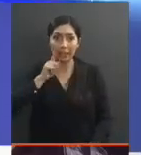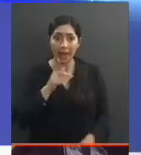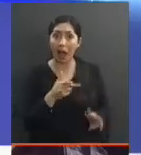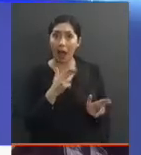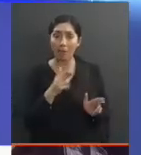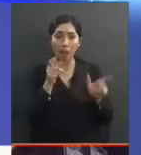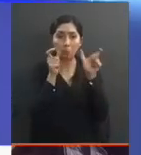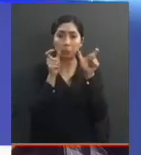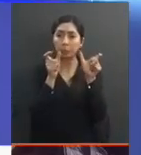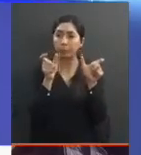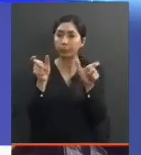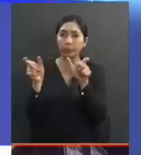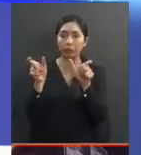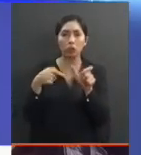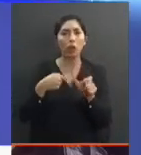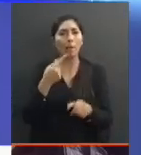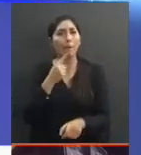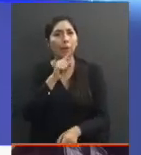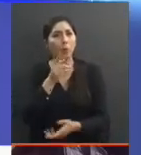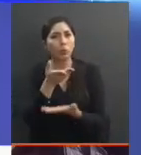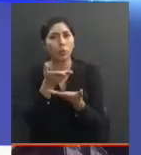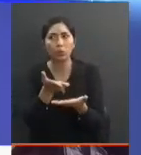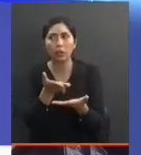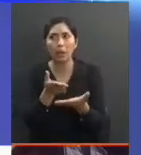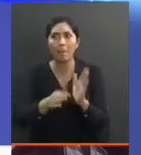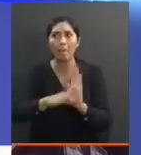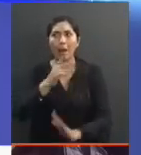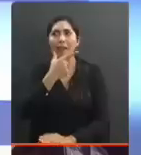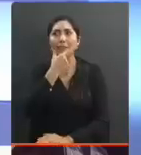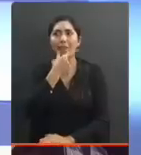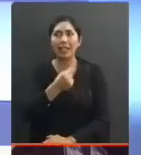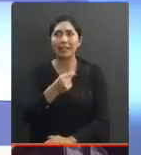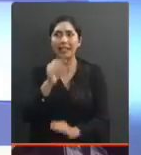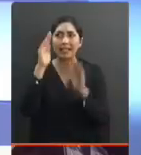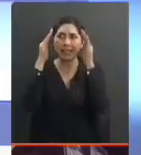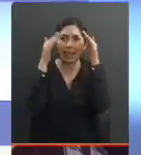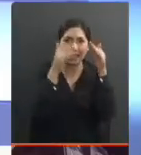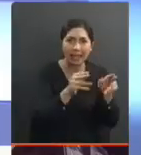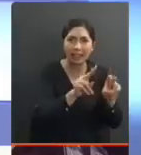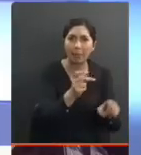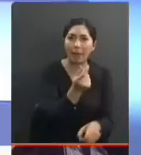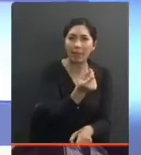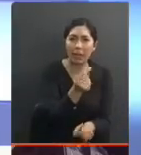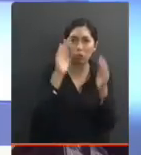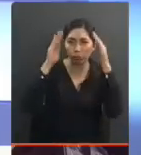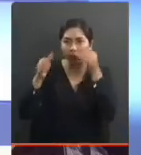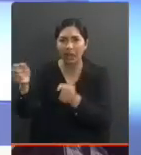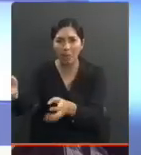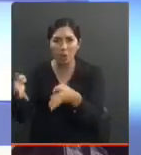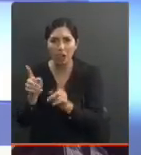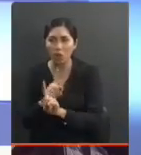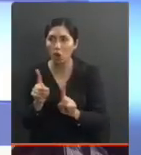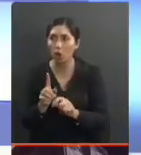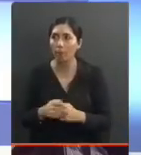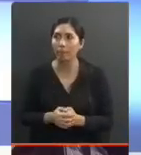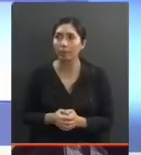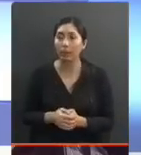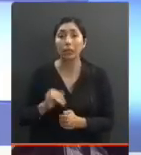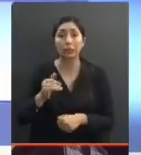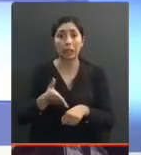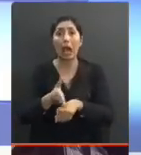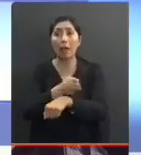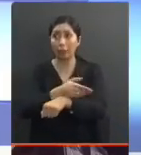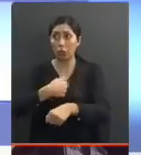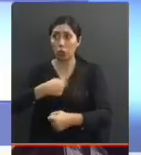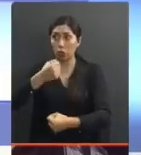Le pregunto a usted, ¿no será más fácil seguir la ruta del dinero que estar siguiendo la ruta de los camiones? ¿Pero el puesto interno, perdón, no hace ese trabajo? Lo hizo mientras a mí me tocó